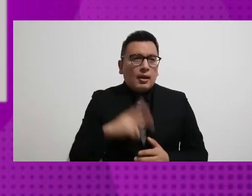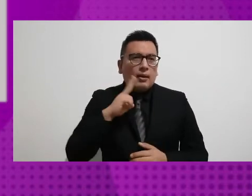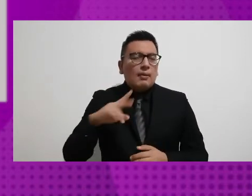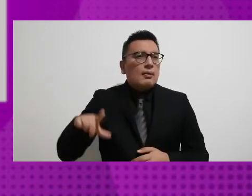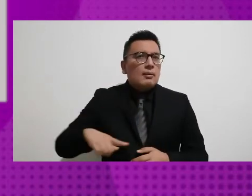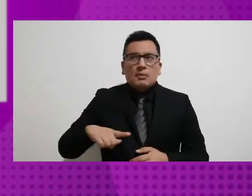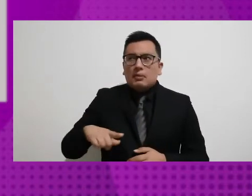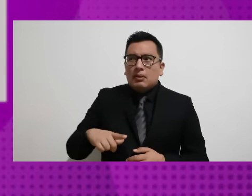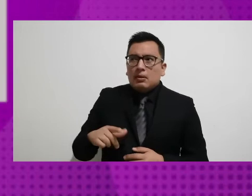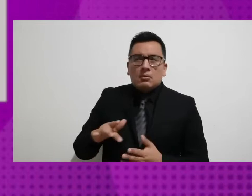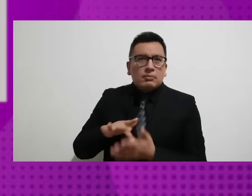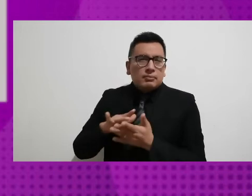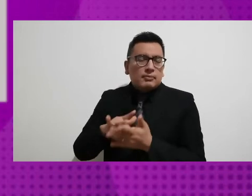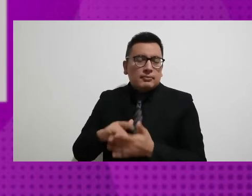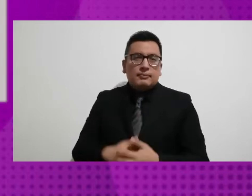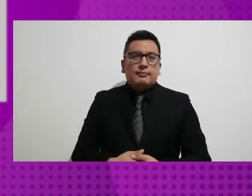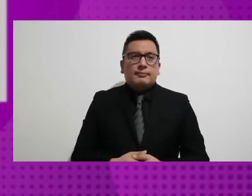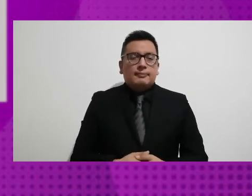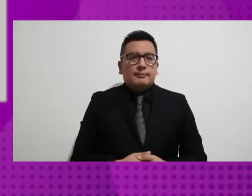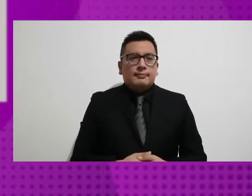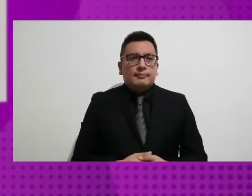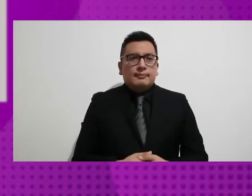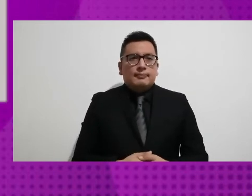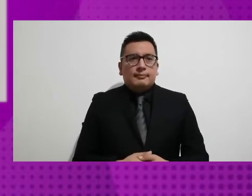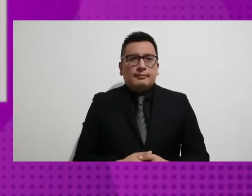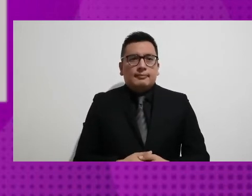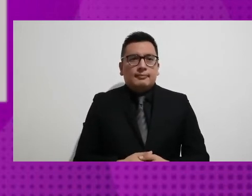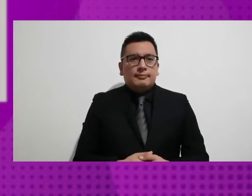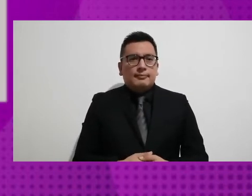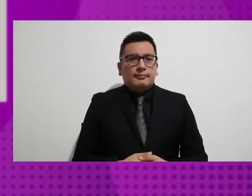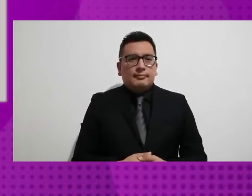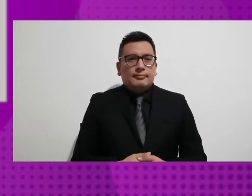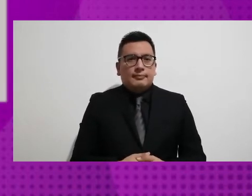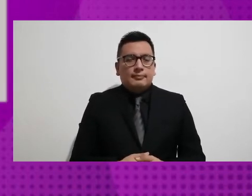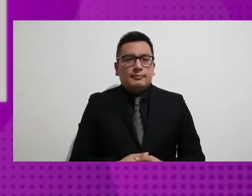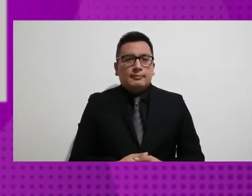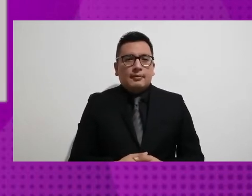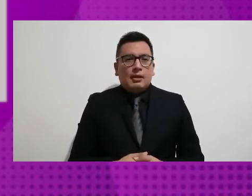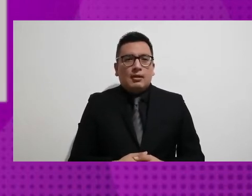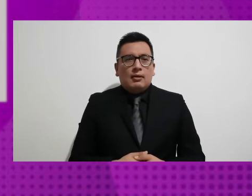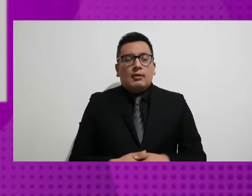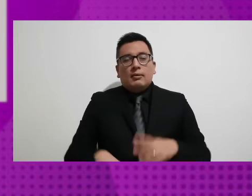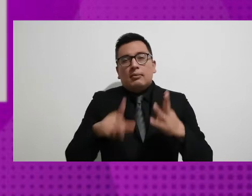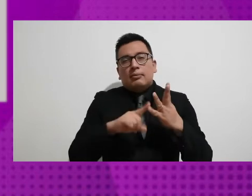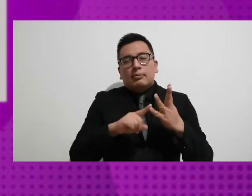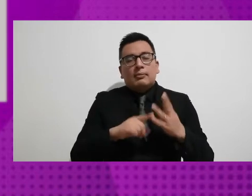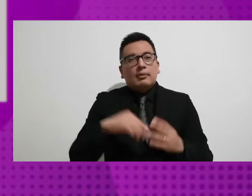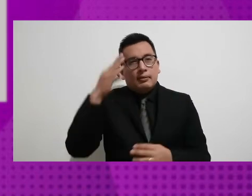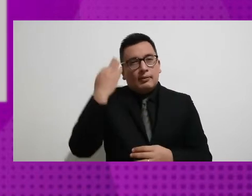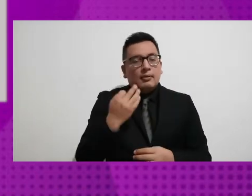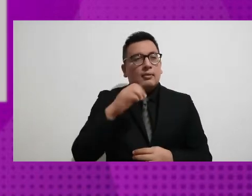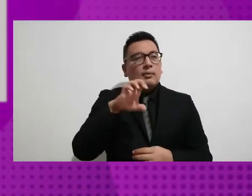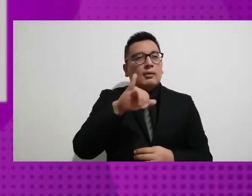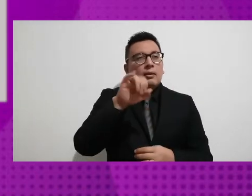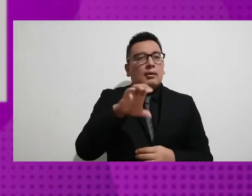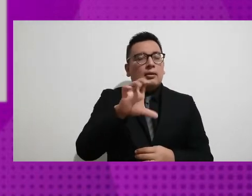las aportaciones del gobierno federal. En el modelo de ejecución, las autoridades locales solo ejecutan y